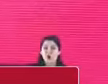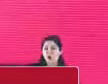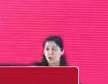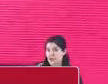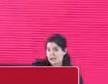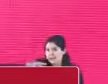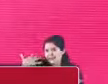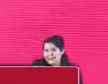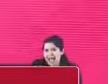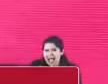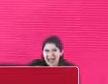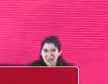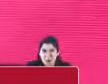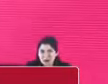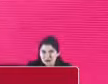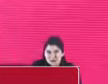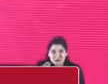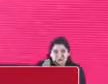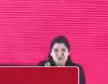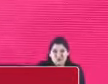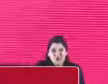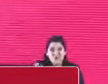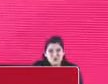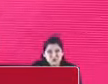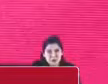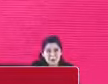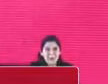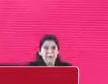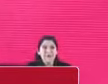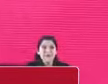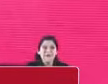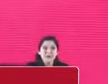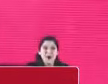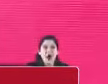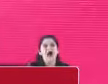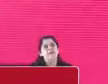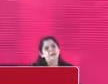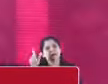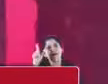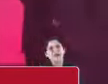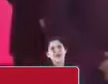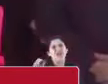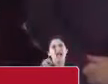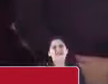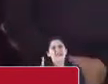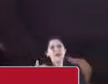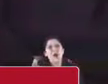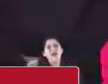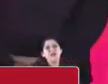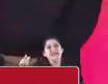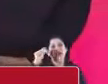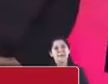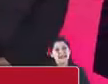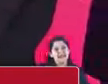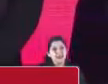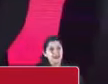aires a mitad de precio y arriba que el vendedor le prestó la plata y a nadie le llama la atención ni